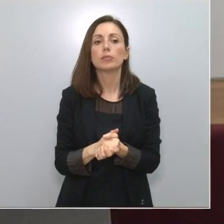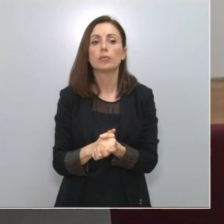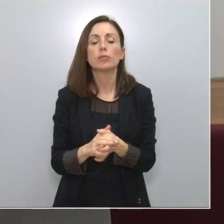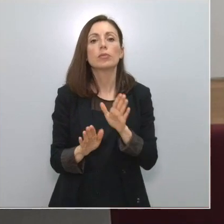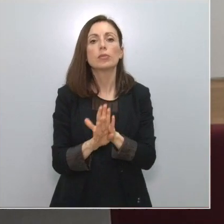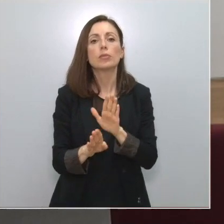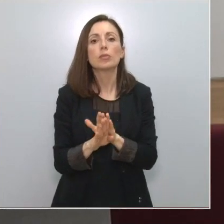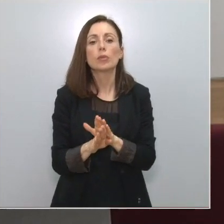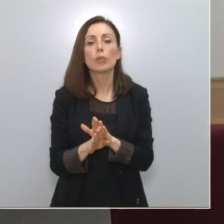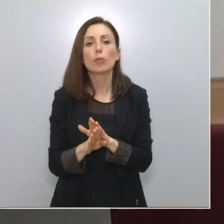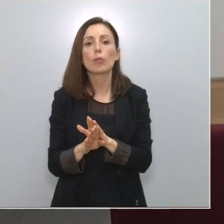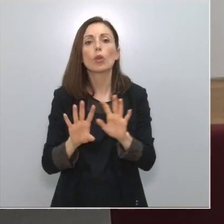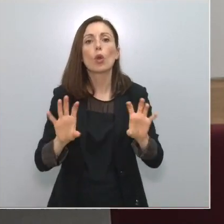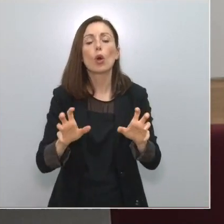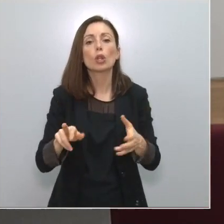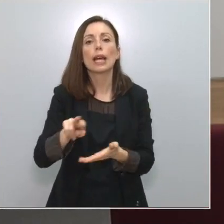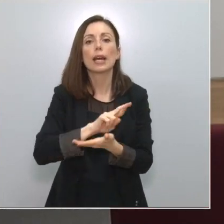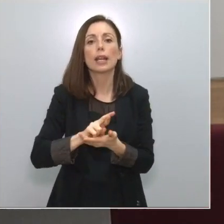Seguimos con Onda Regional. Paco Martínez.